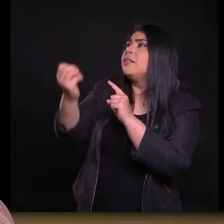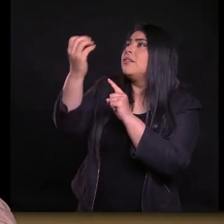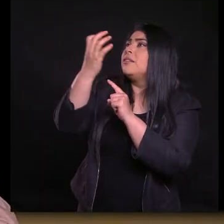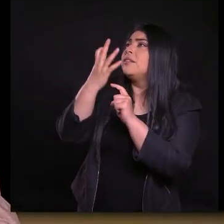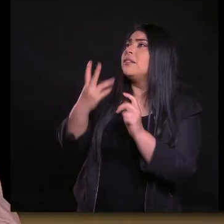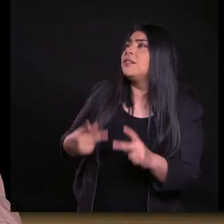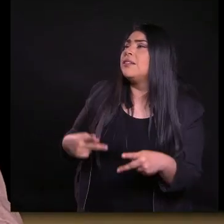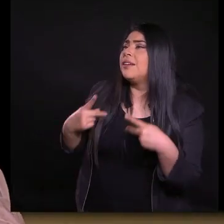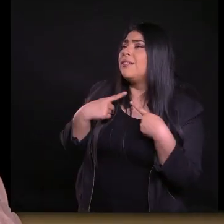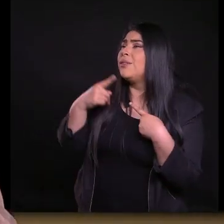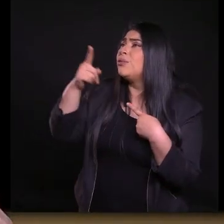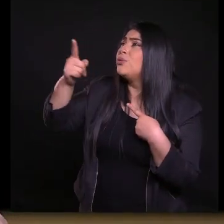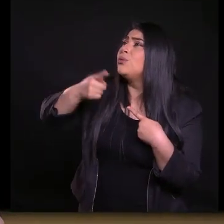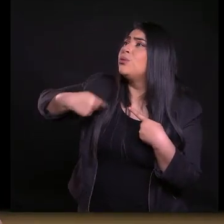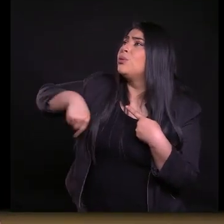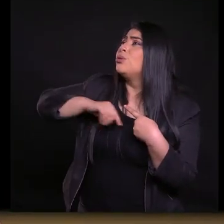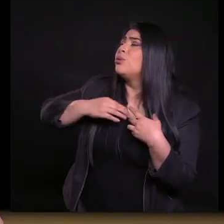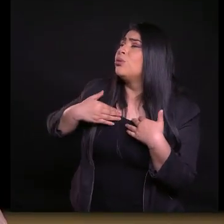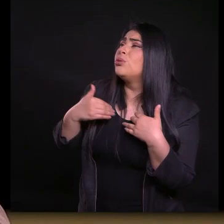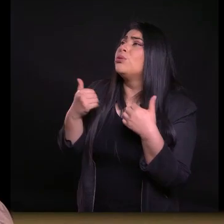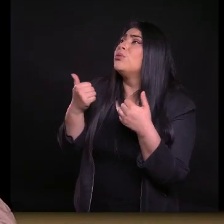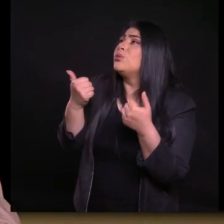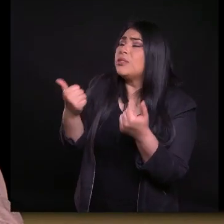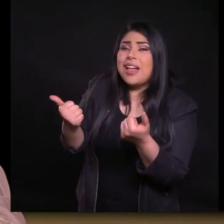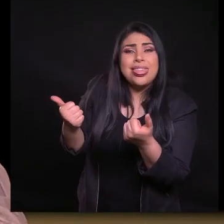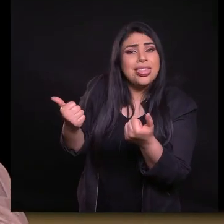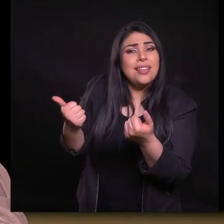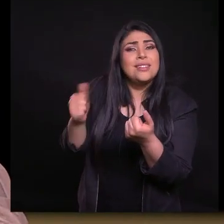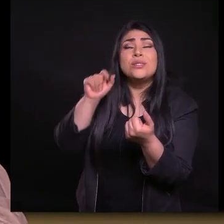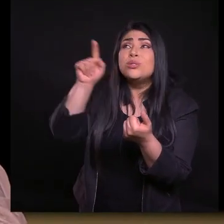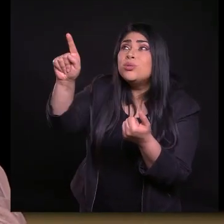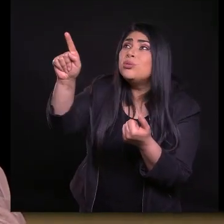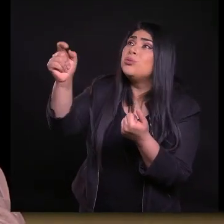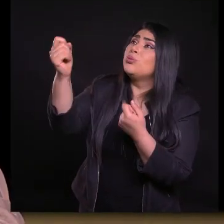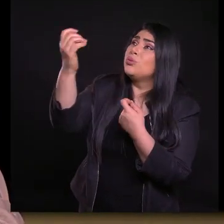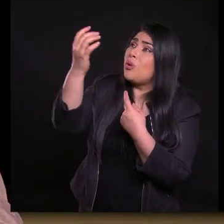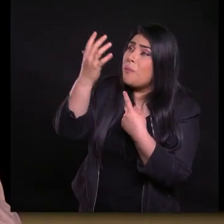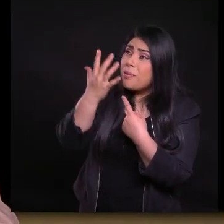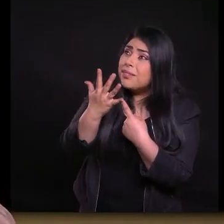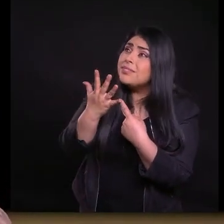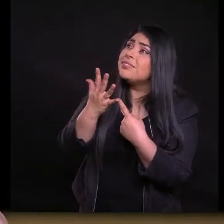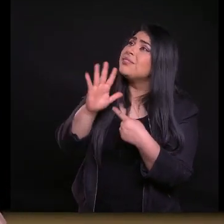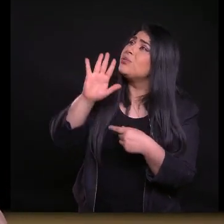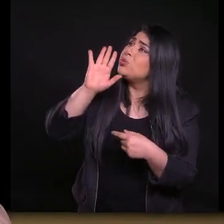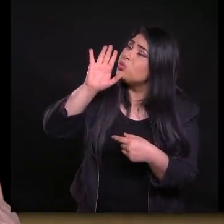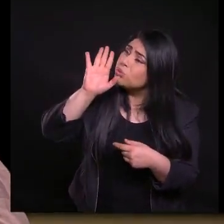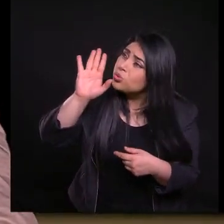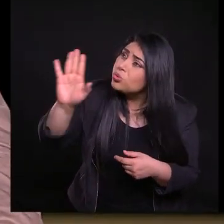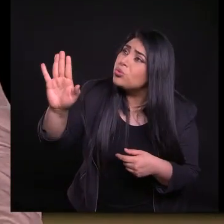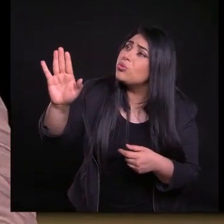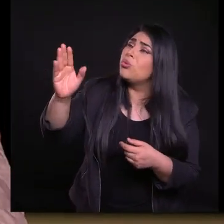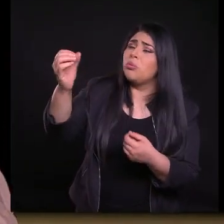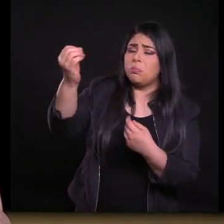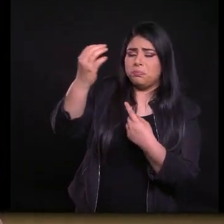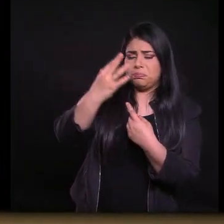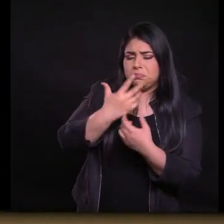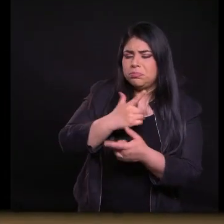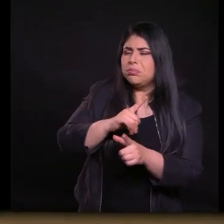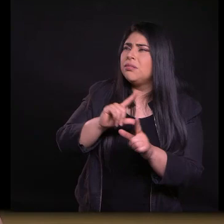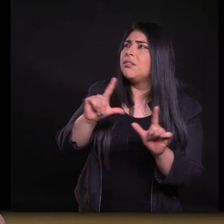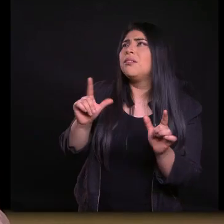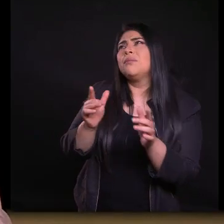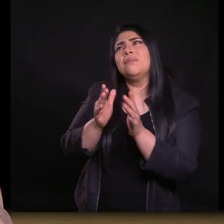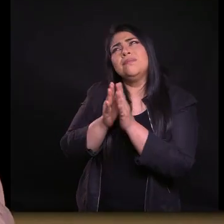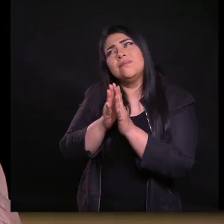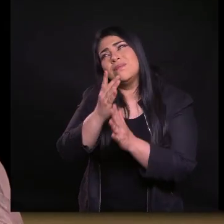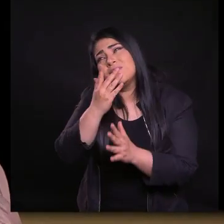tú nos puede sanar si solo tú nos puedes bendecir solo tú nos puedes liberar no nos diga